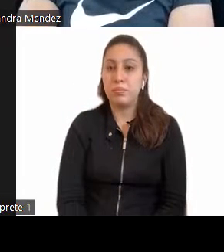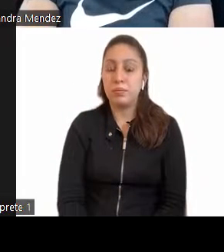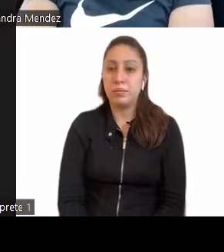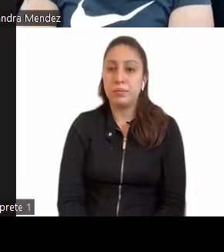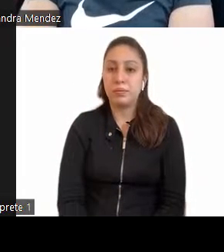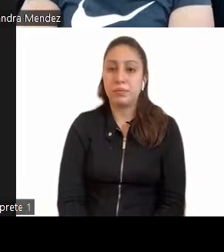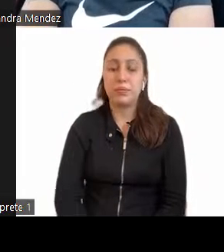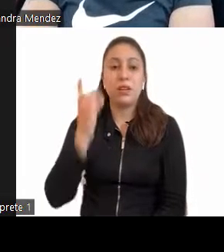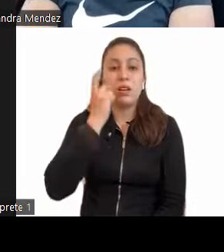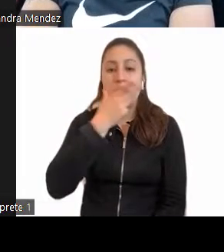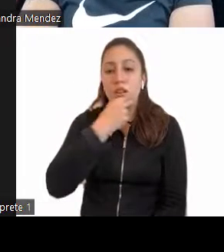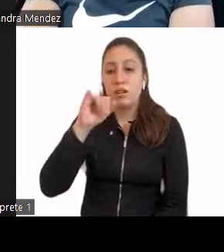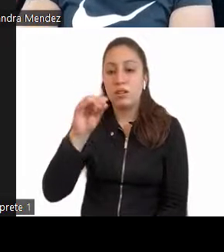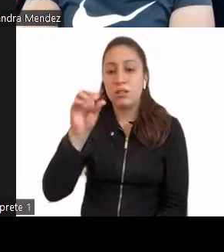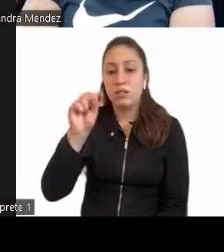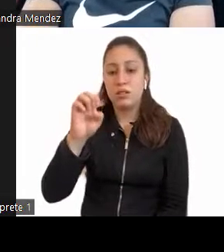José Gonzalo Espina Miranda.